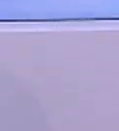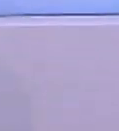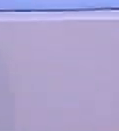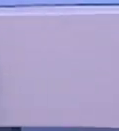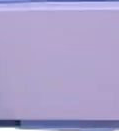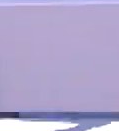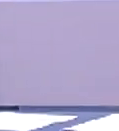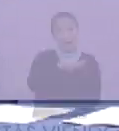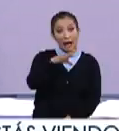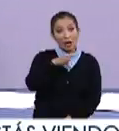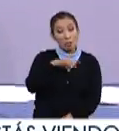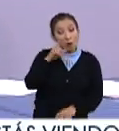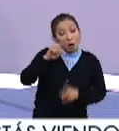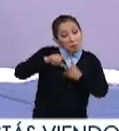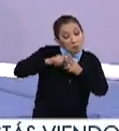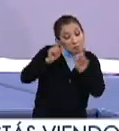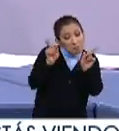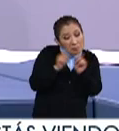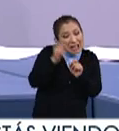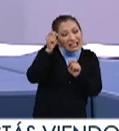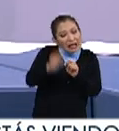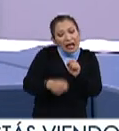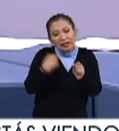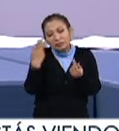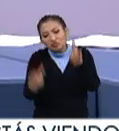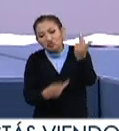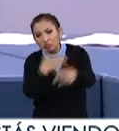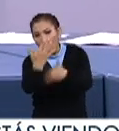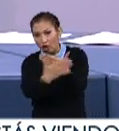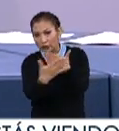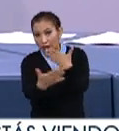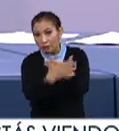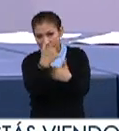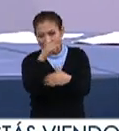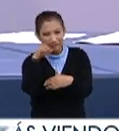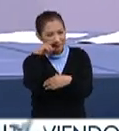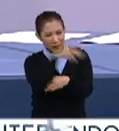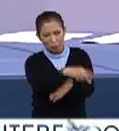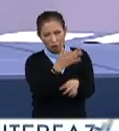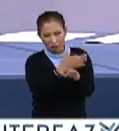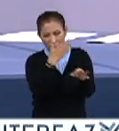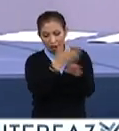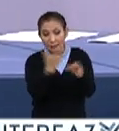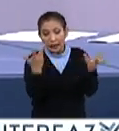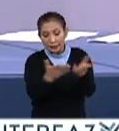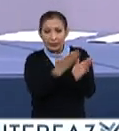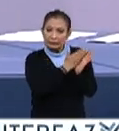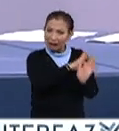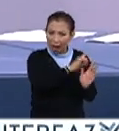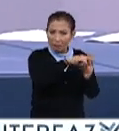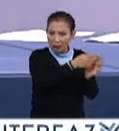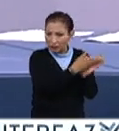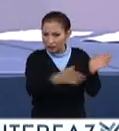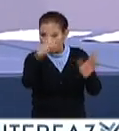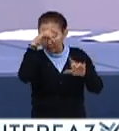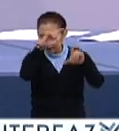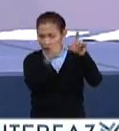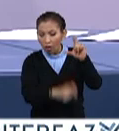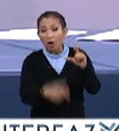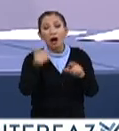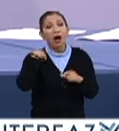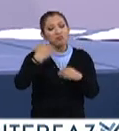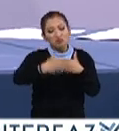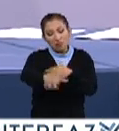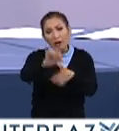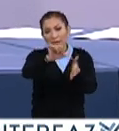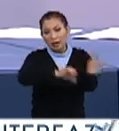Ahí está una pequeña introducción a estos foros que, como lo vimos en esta nota, se han estado realizando a lo largo del país. Todavía